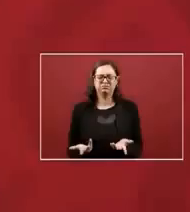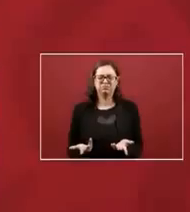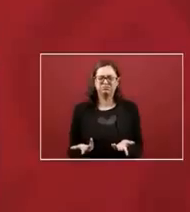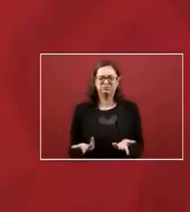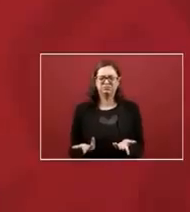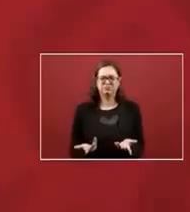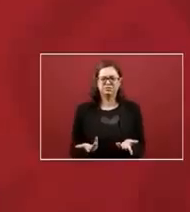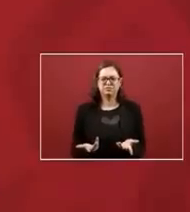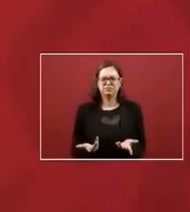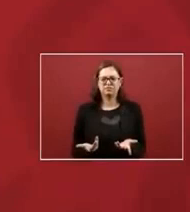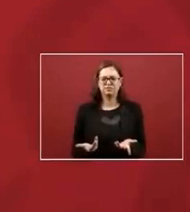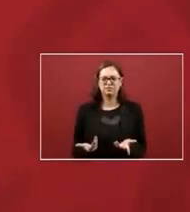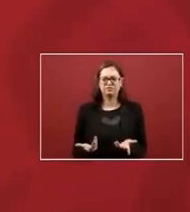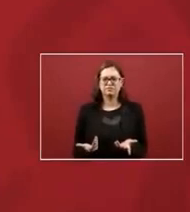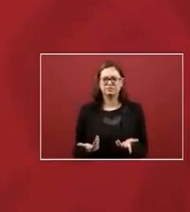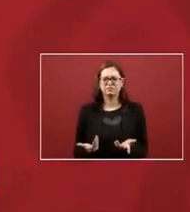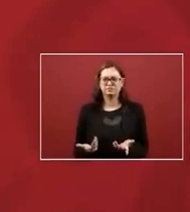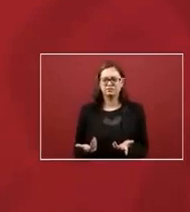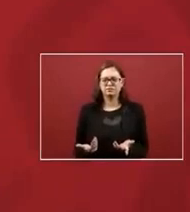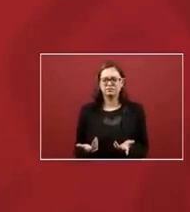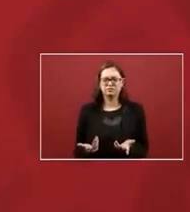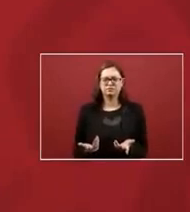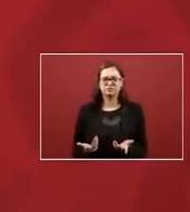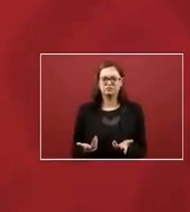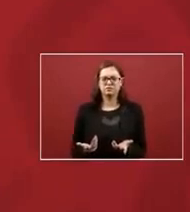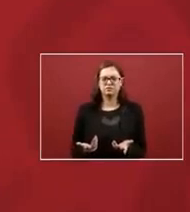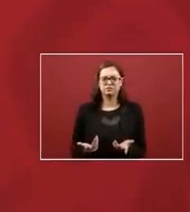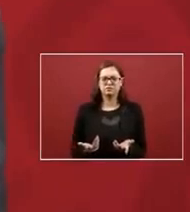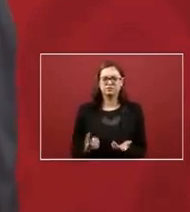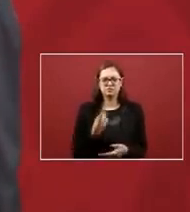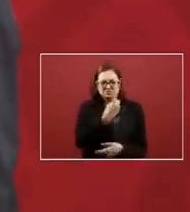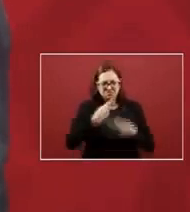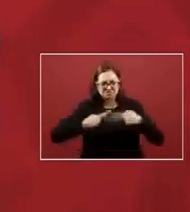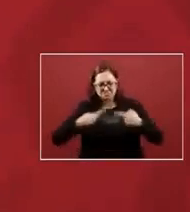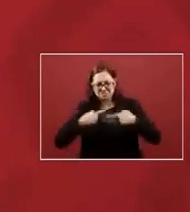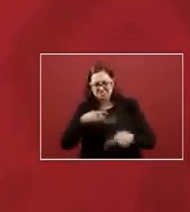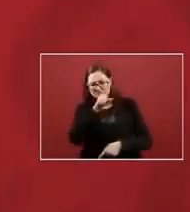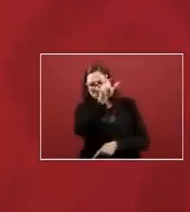como una persona que promovió, impulsó,